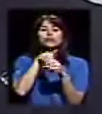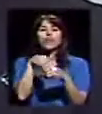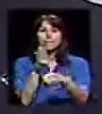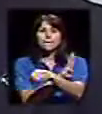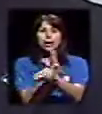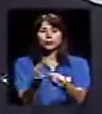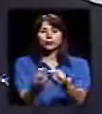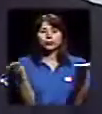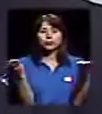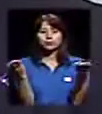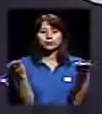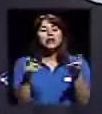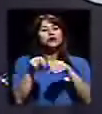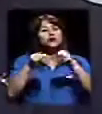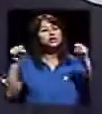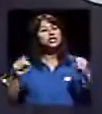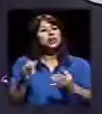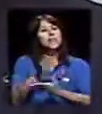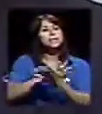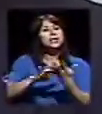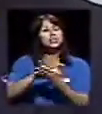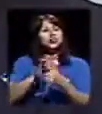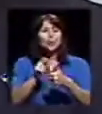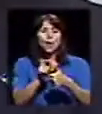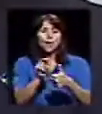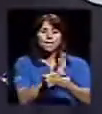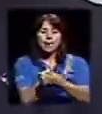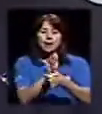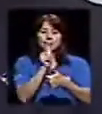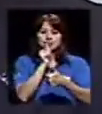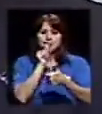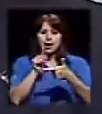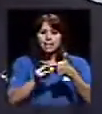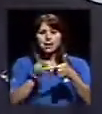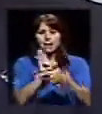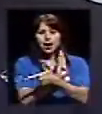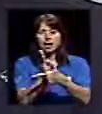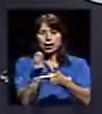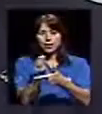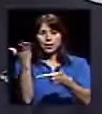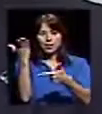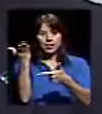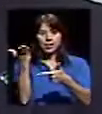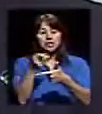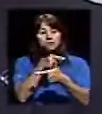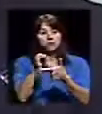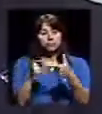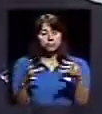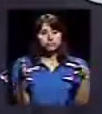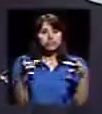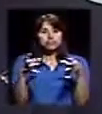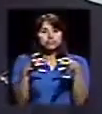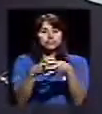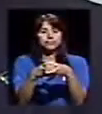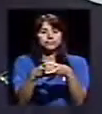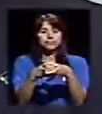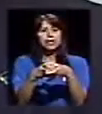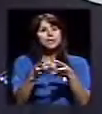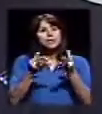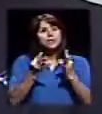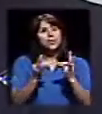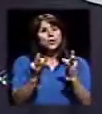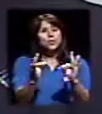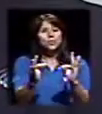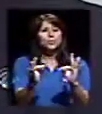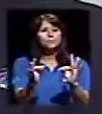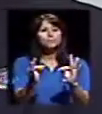un sistema nuestro mixto, con presencia de banca privada, banca estatal, quienes en conjunto procuramos